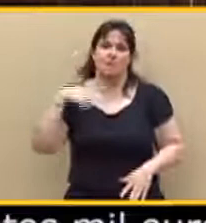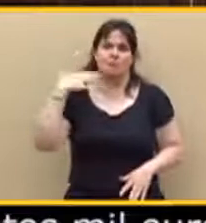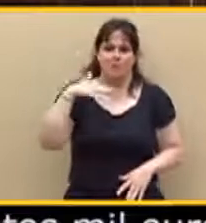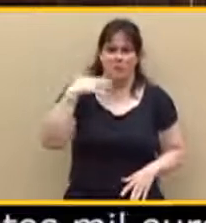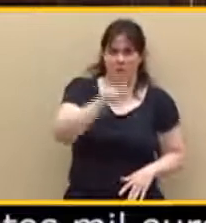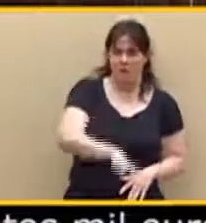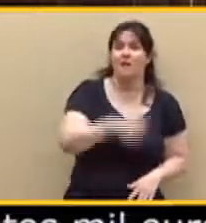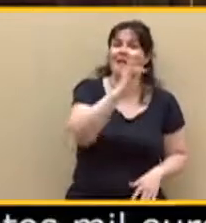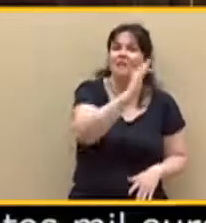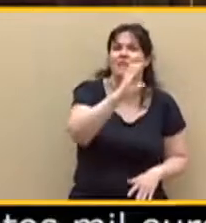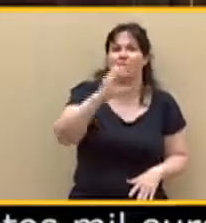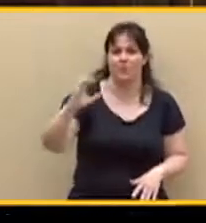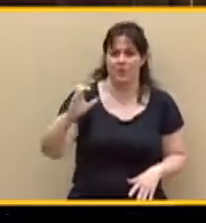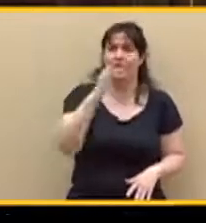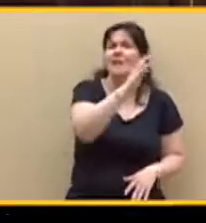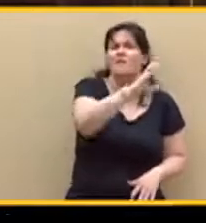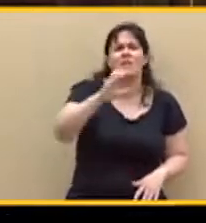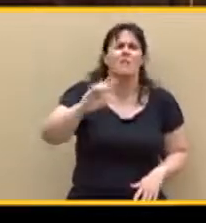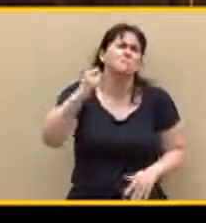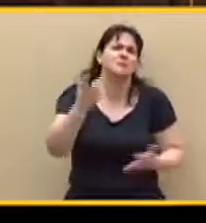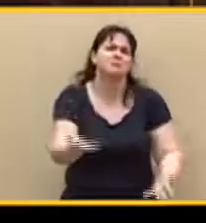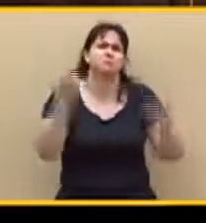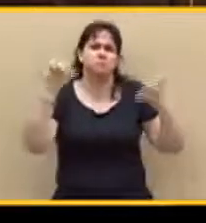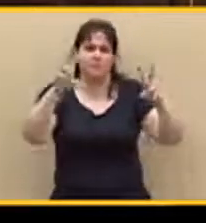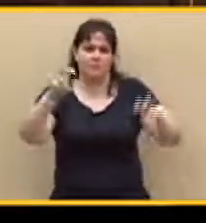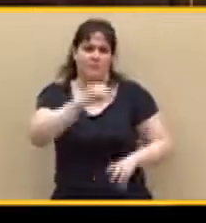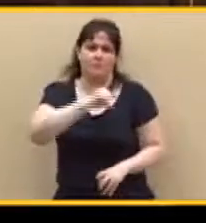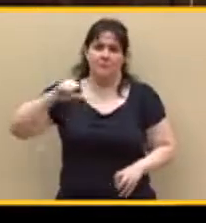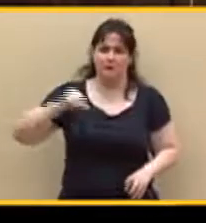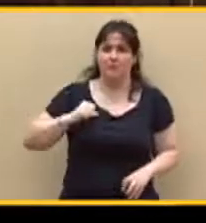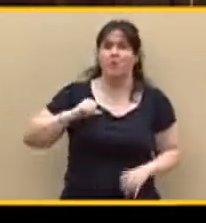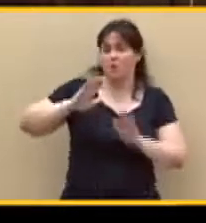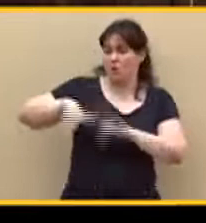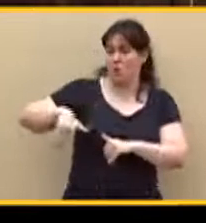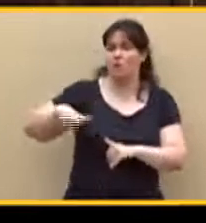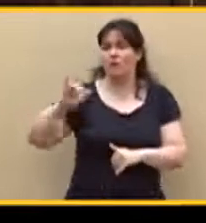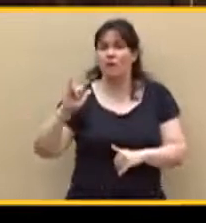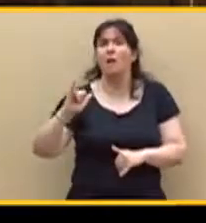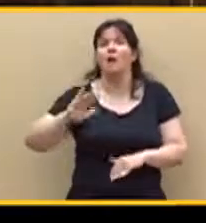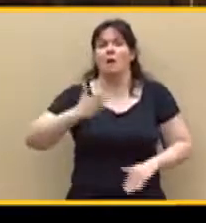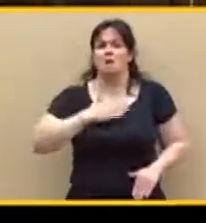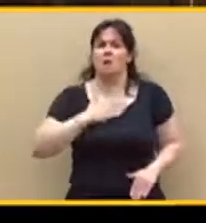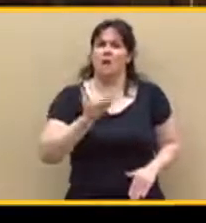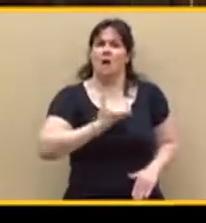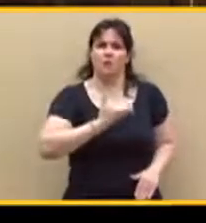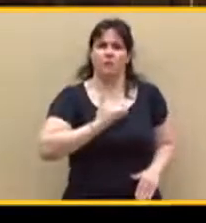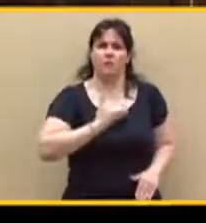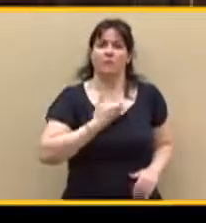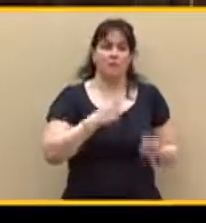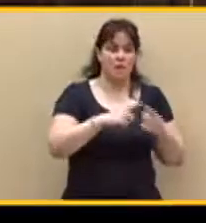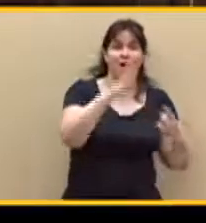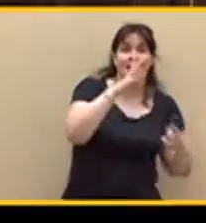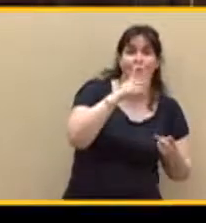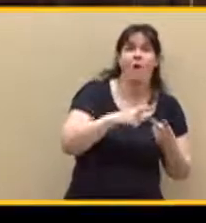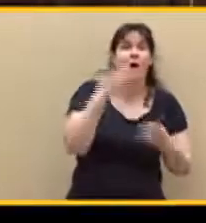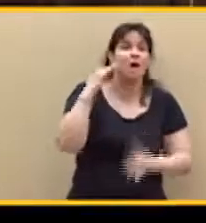FCC, la gran beneficiada por la privatización de lo último que quedaba en manos de los ayuntamientos, el agua, la limpieza de calles y